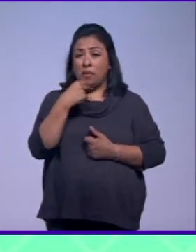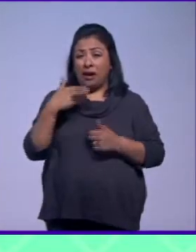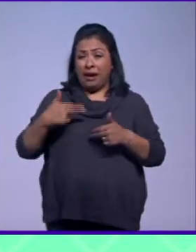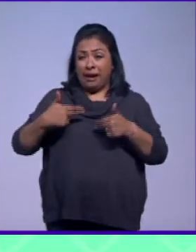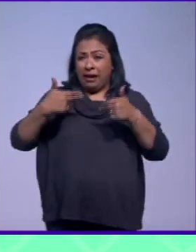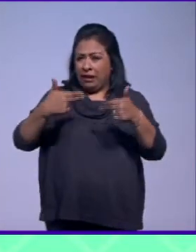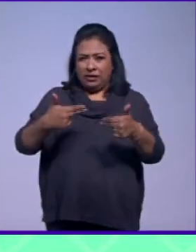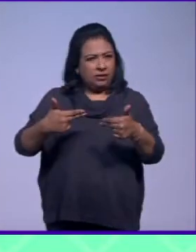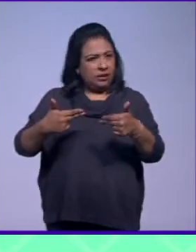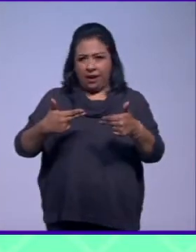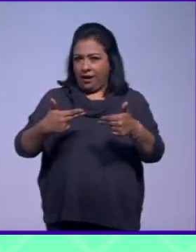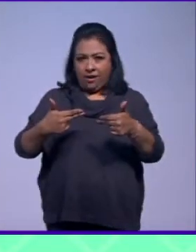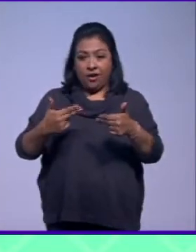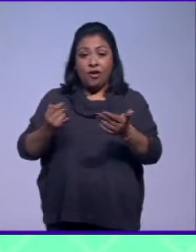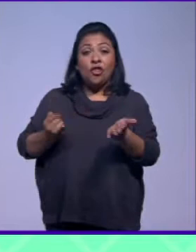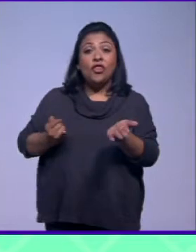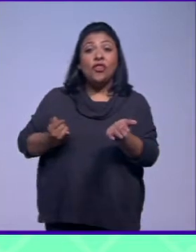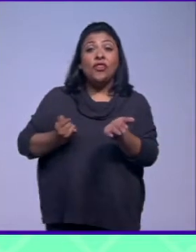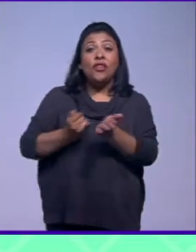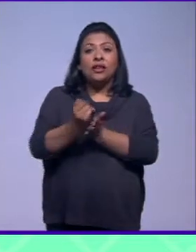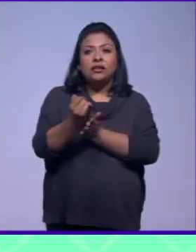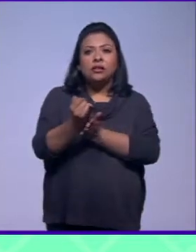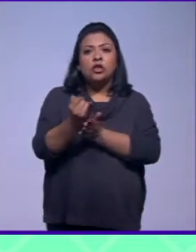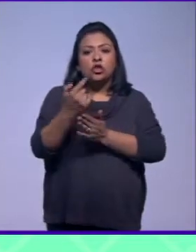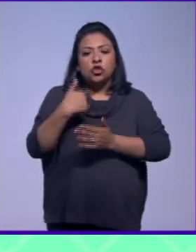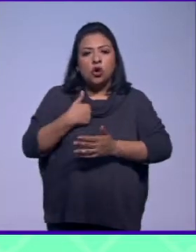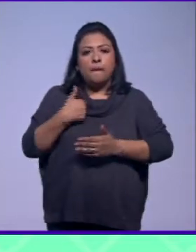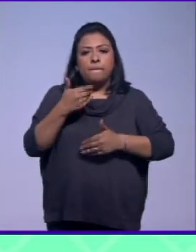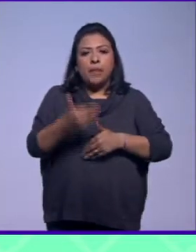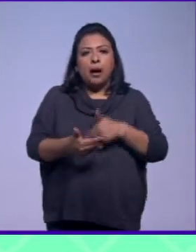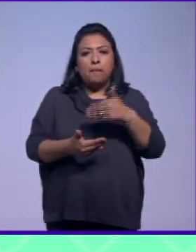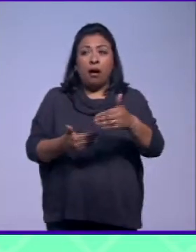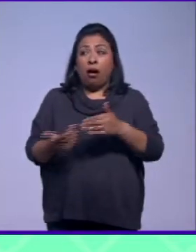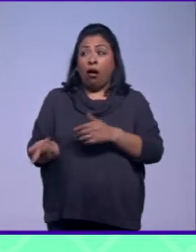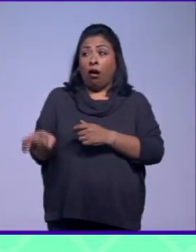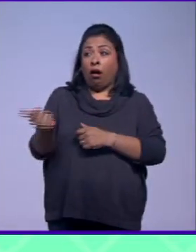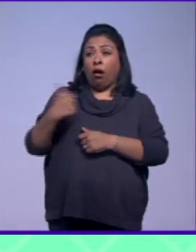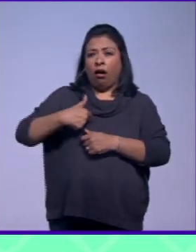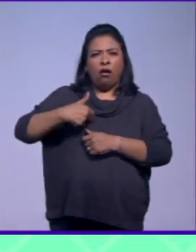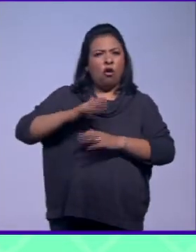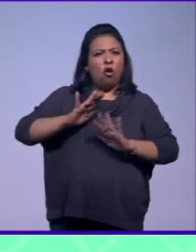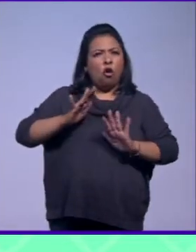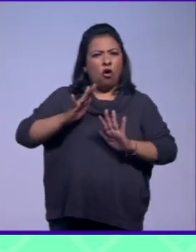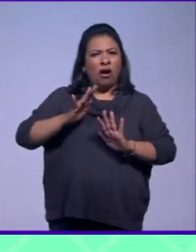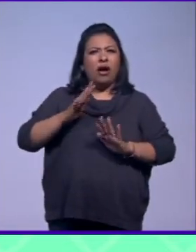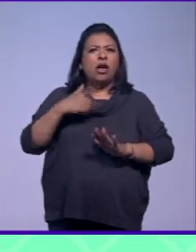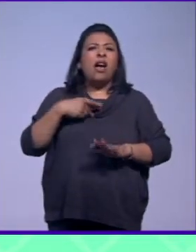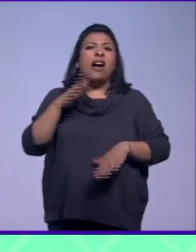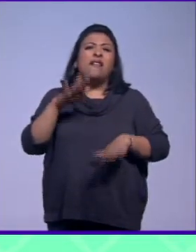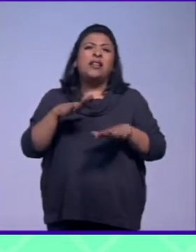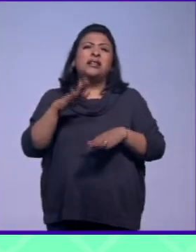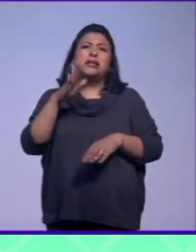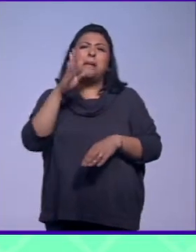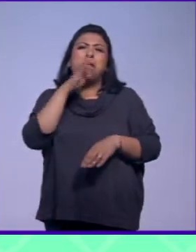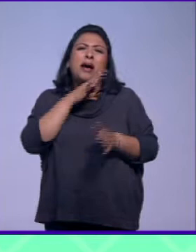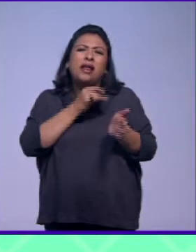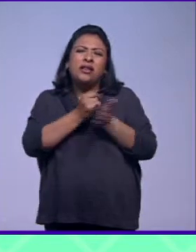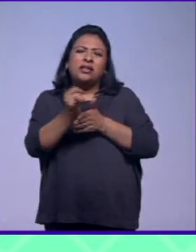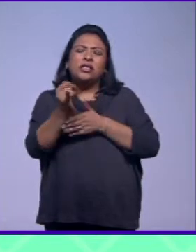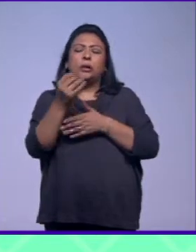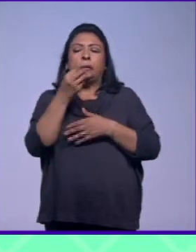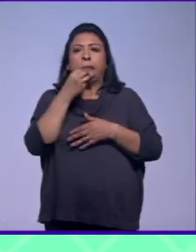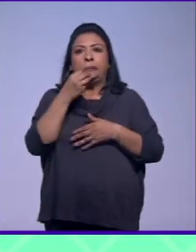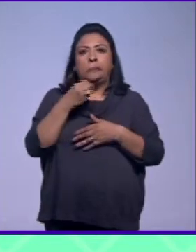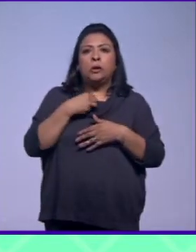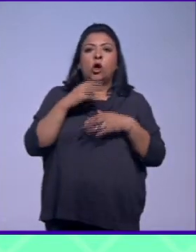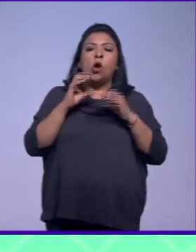todos forjando lo cual es el porqué es una mala decisión que algo te pese o que tú le pese al nombre también